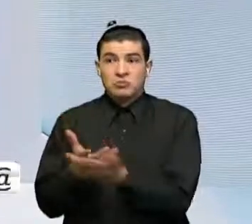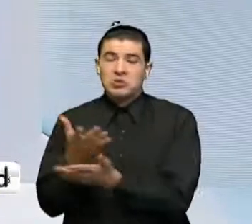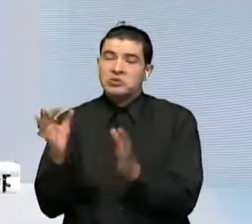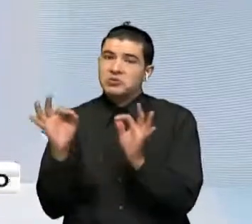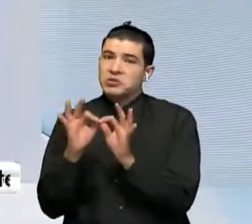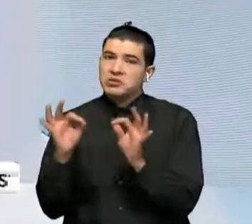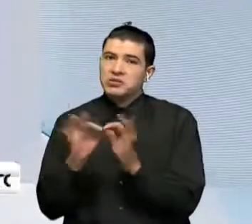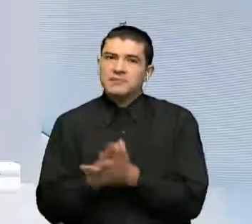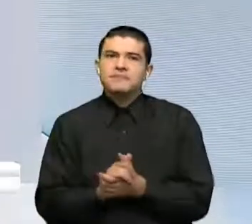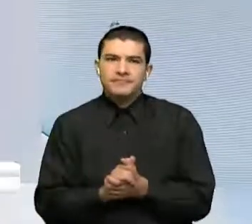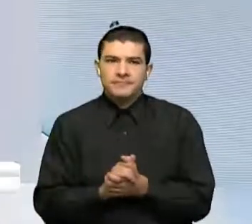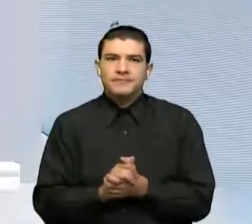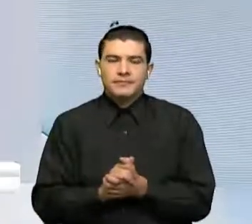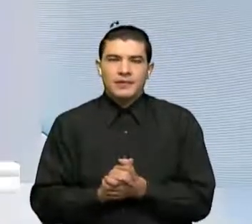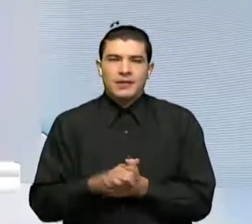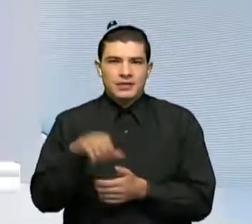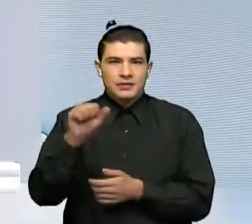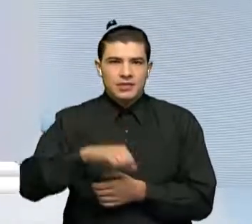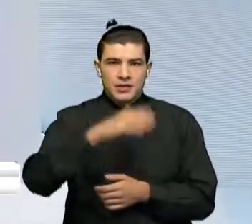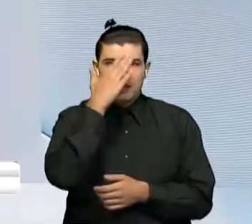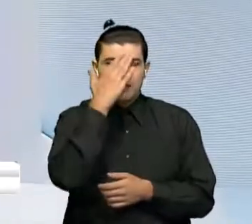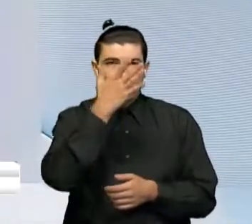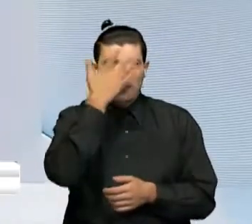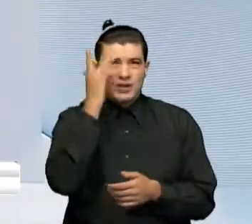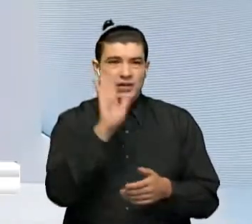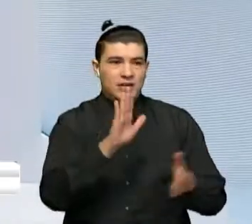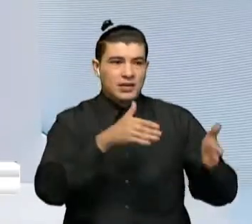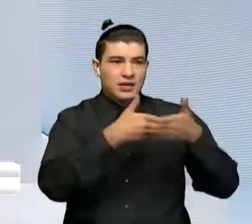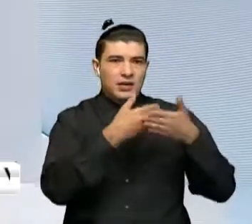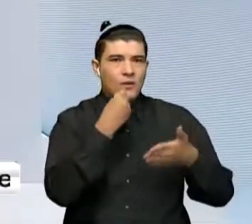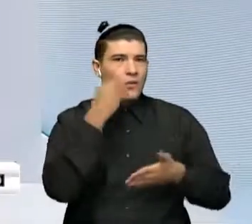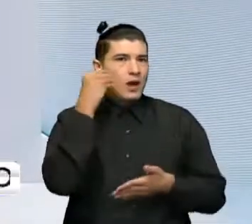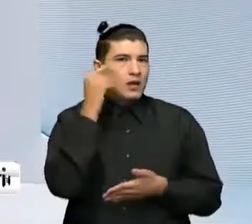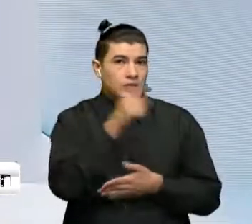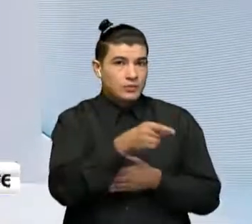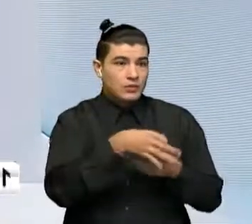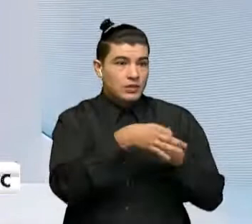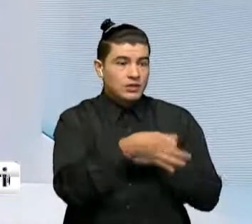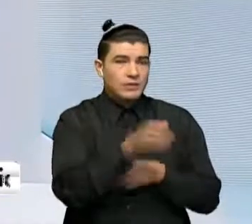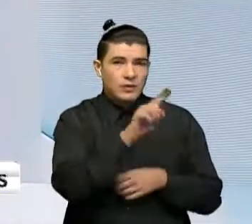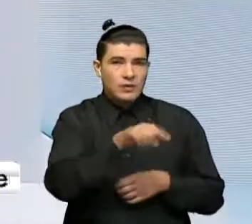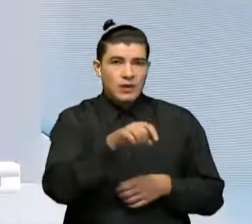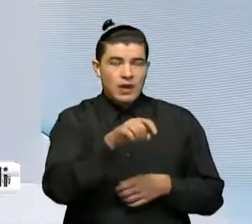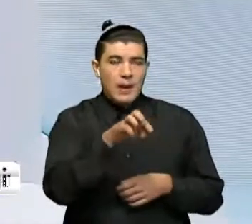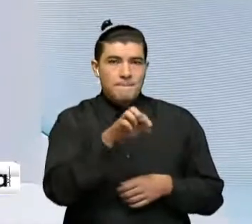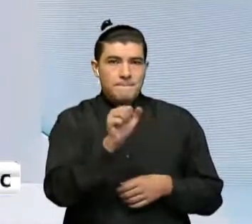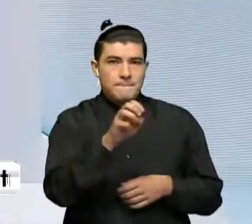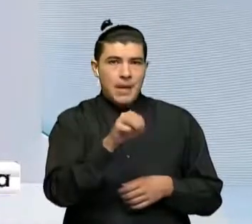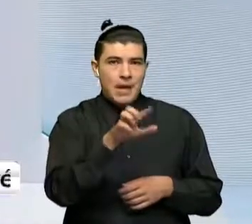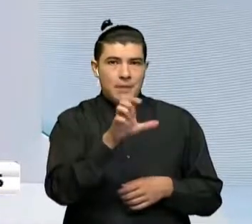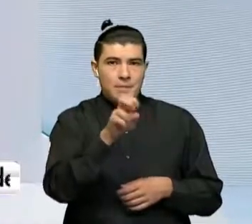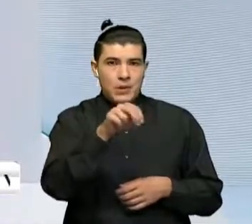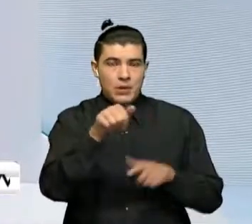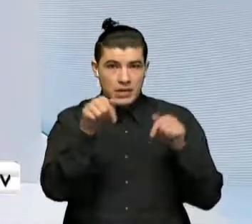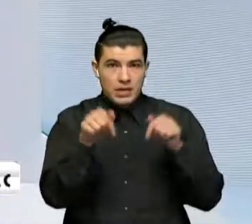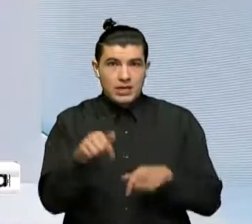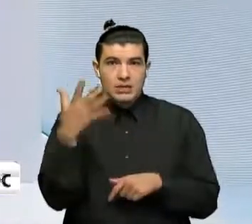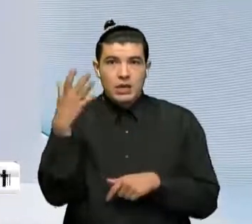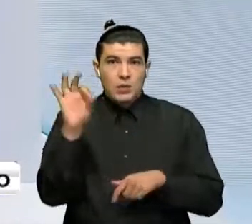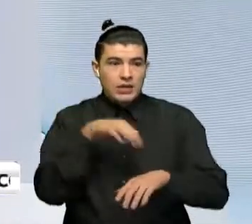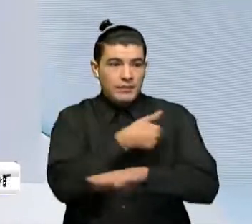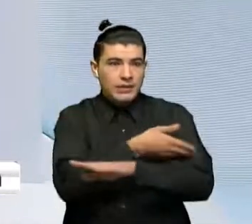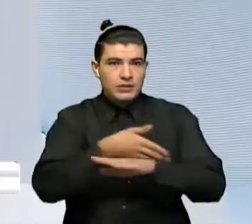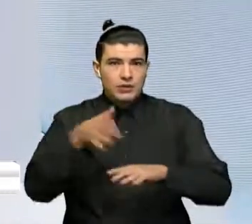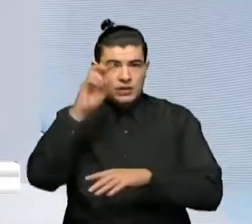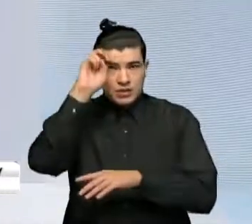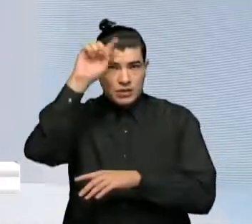y mucha atención que frente al posible cierre del asilo de san josé en pamplona 50 millones de pesos serán la gobernación del norte de santander por